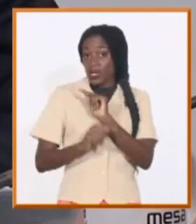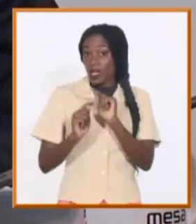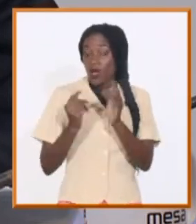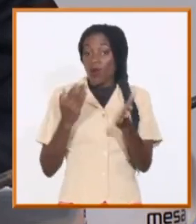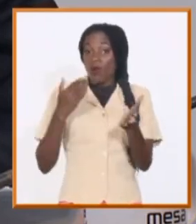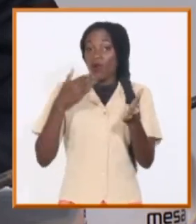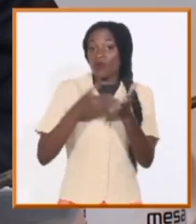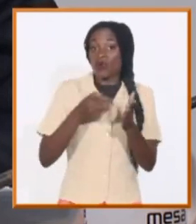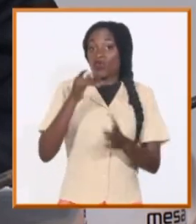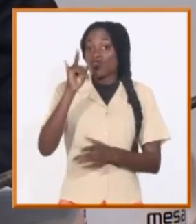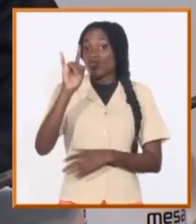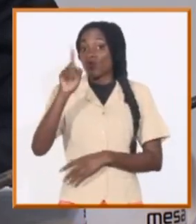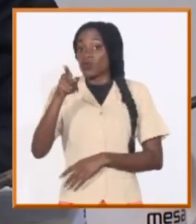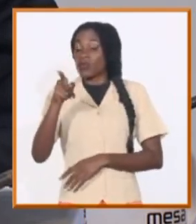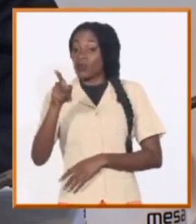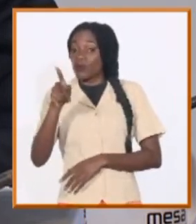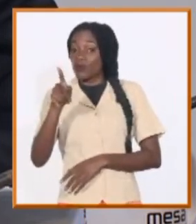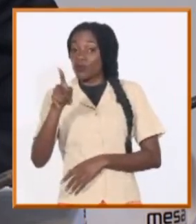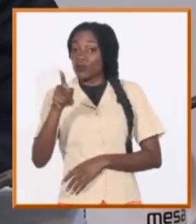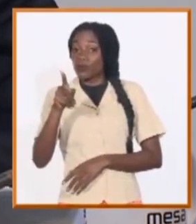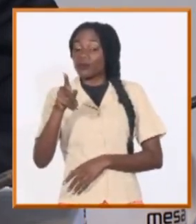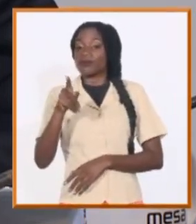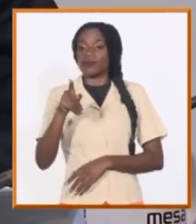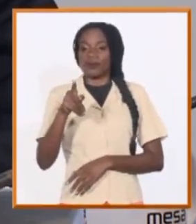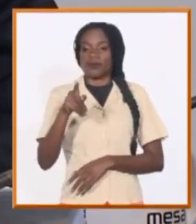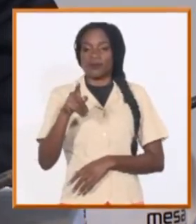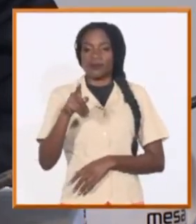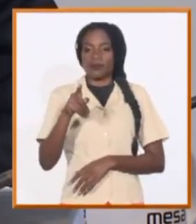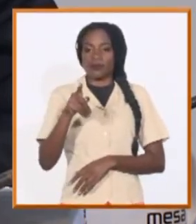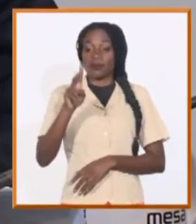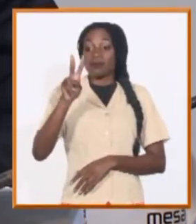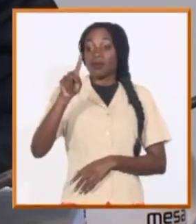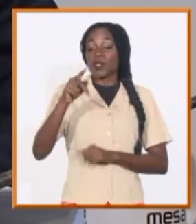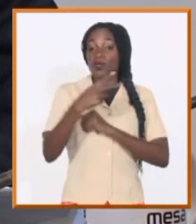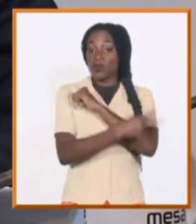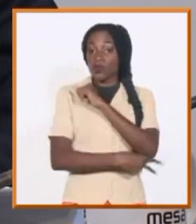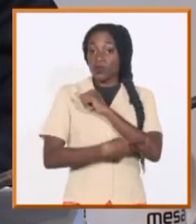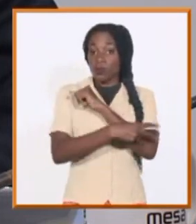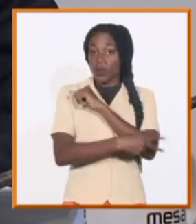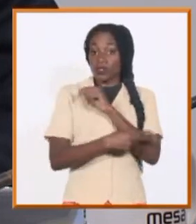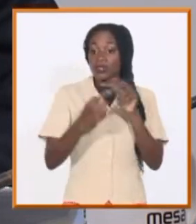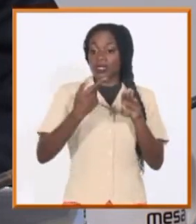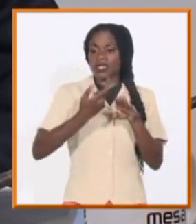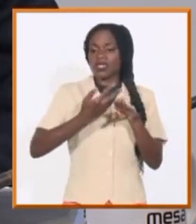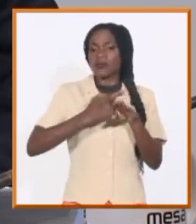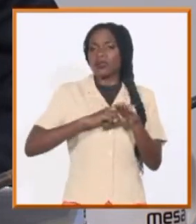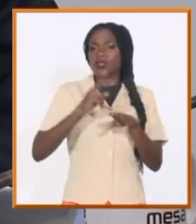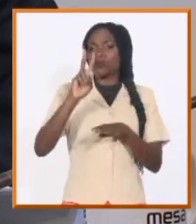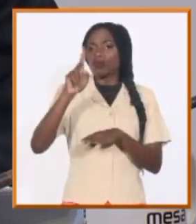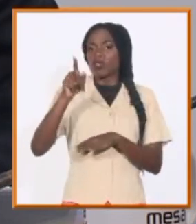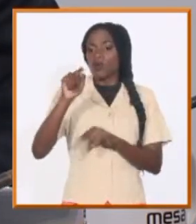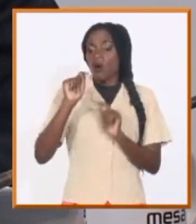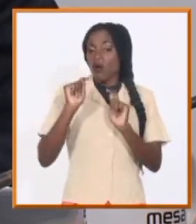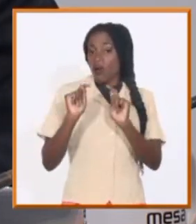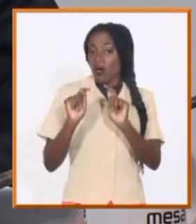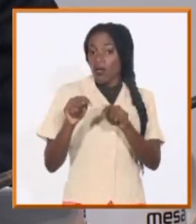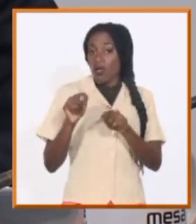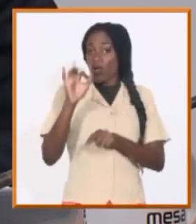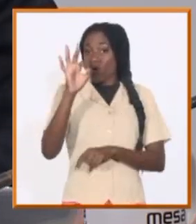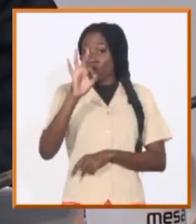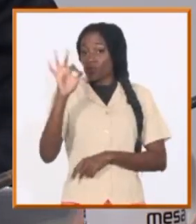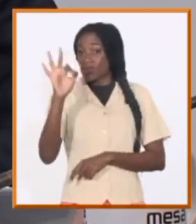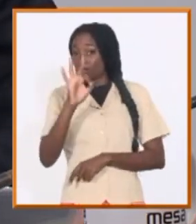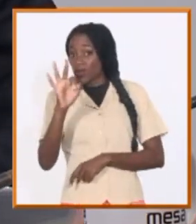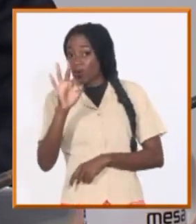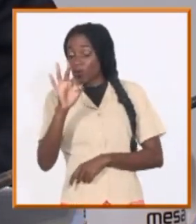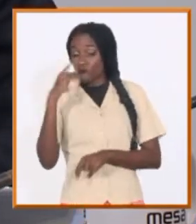fueron 91 de 21 países, representando 21 países. De ellos,